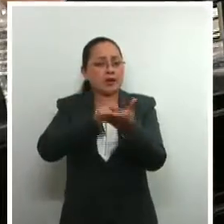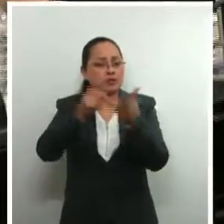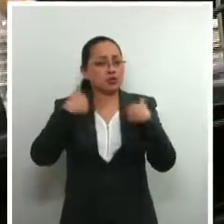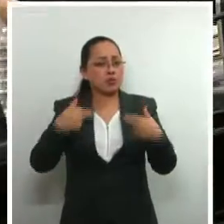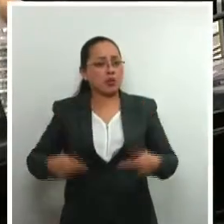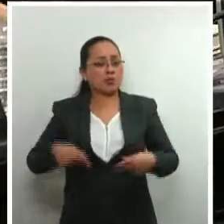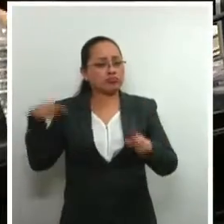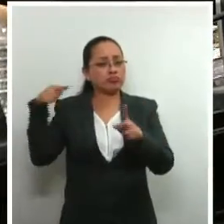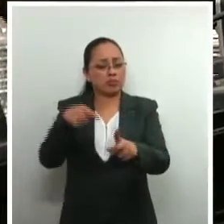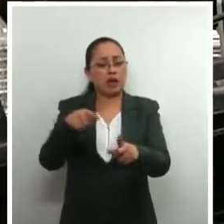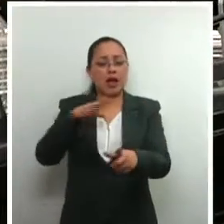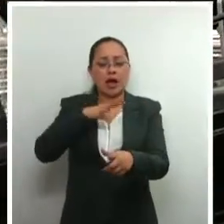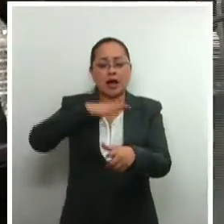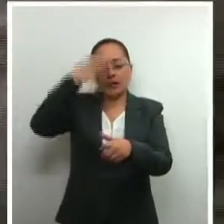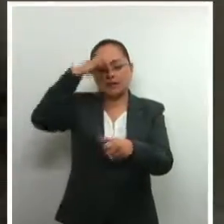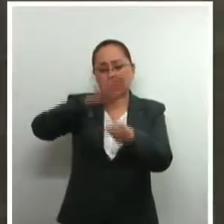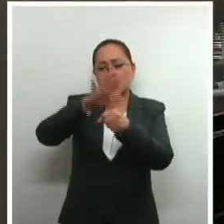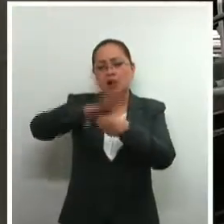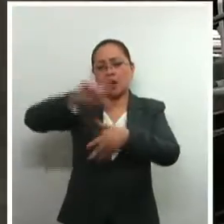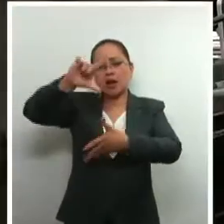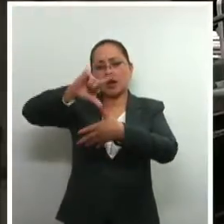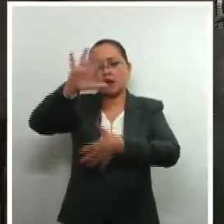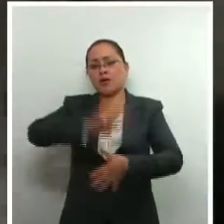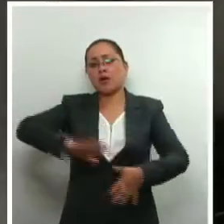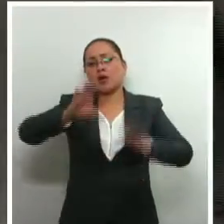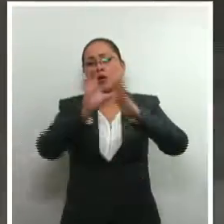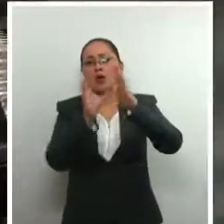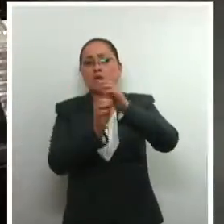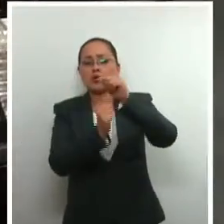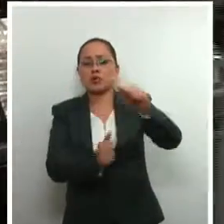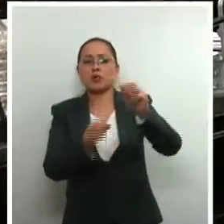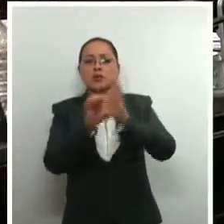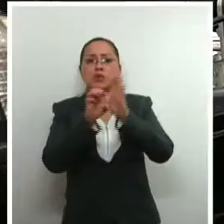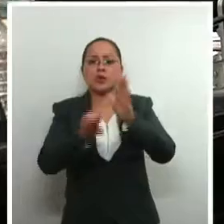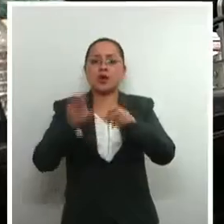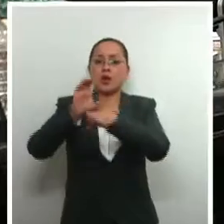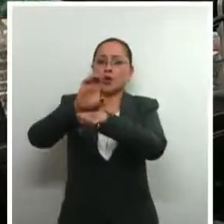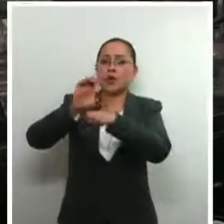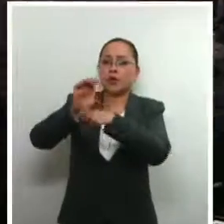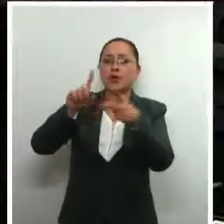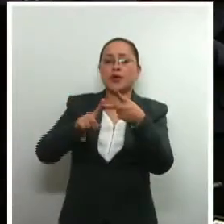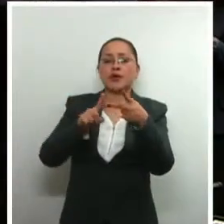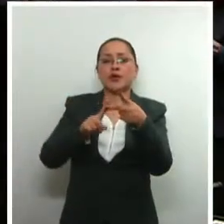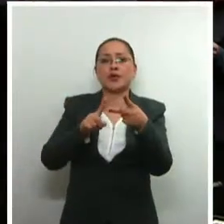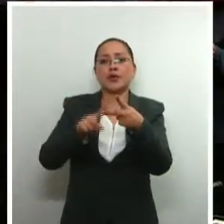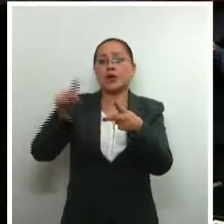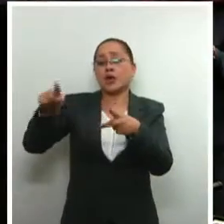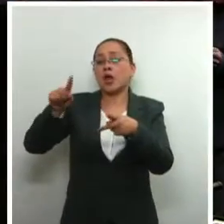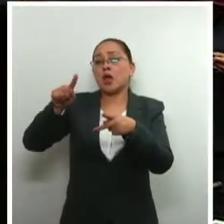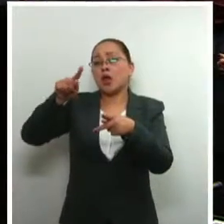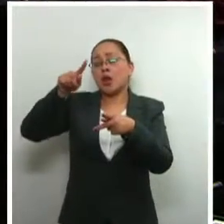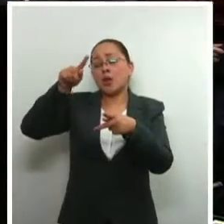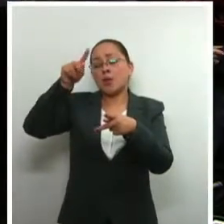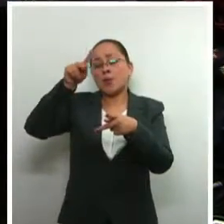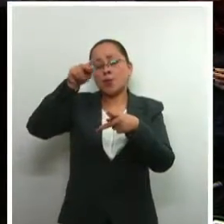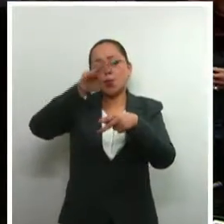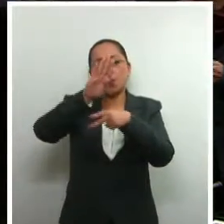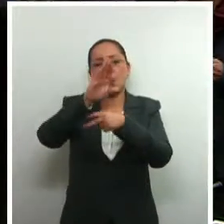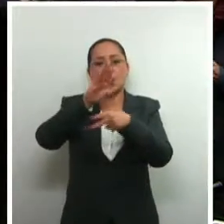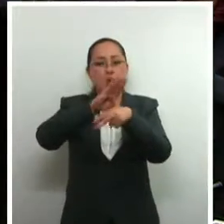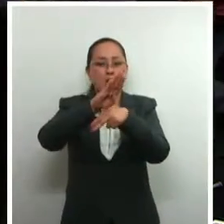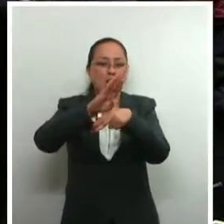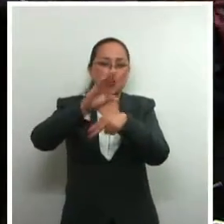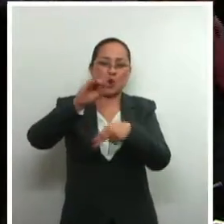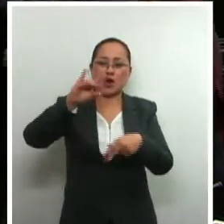experiencia latinoamericana de constituciones como la ecuatoriana o la boliviana, que reconocen los